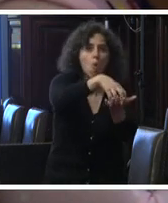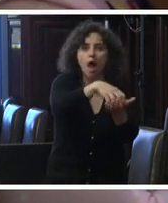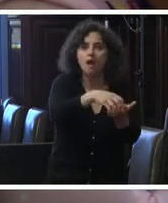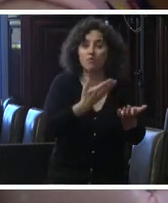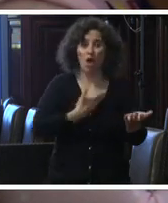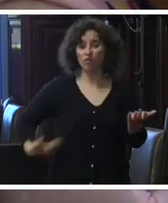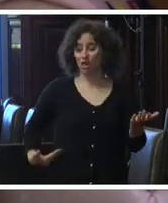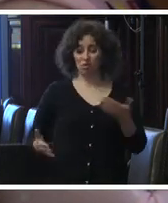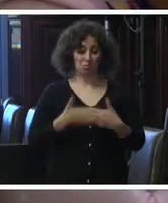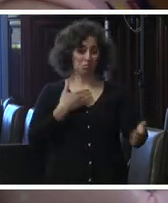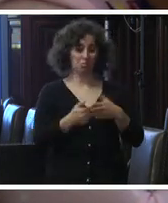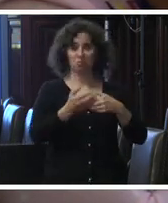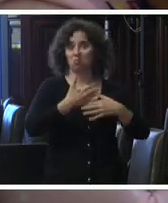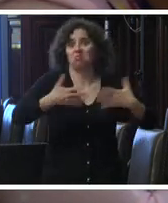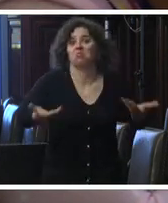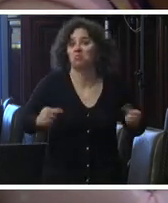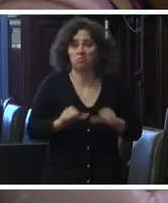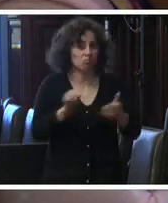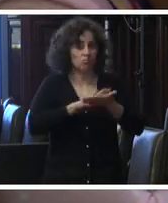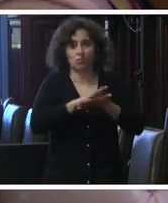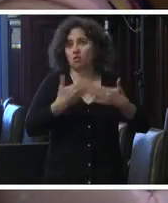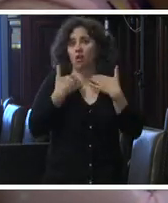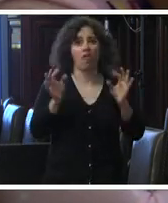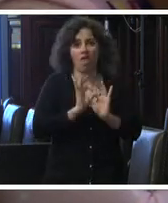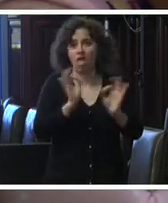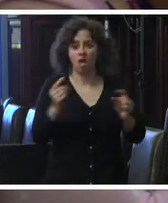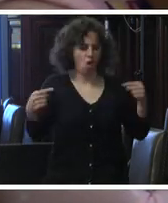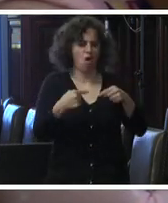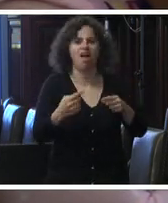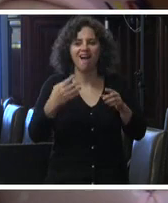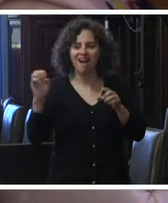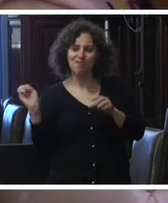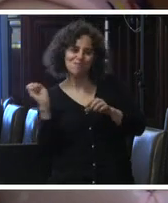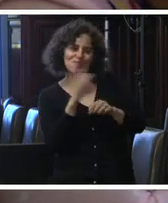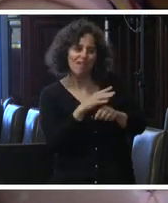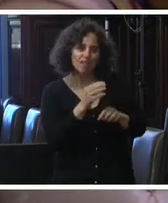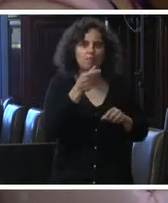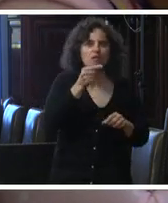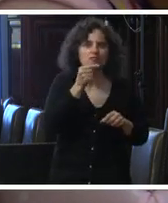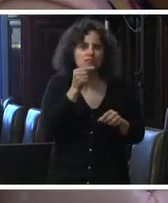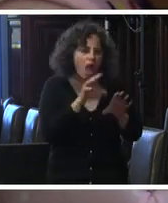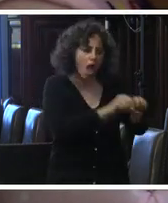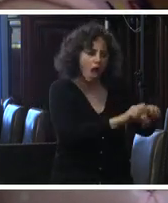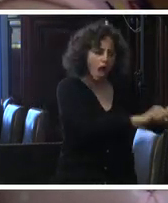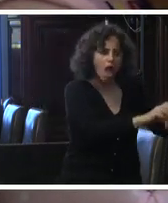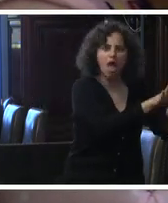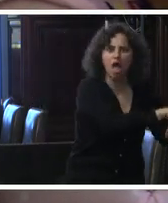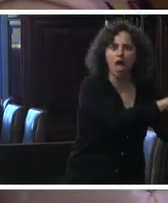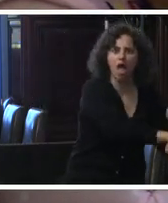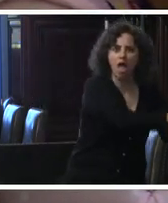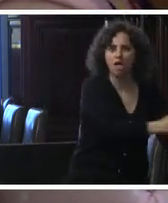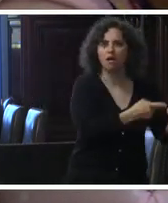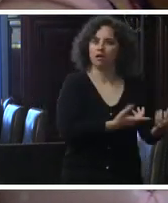hace nada por nosotros, a lo contrario, manda a la policía para que nos reprima, manda a